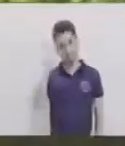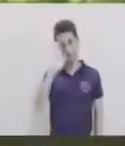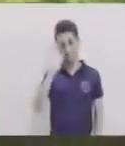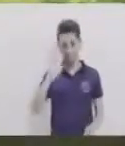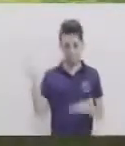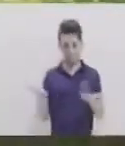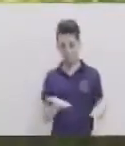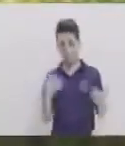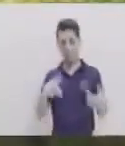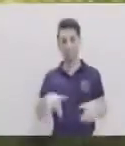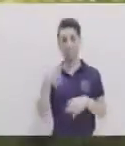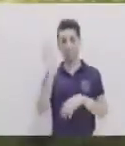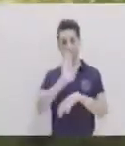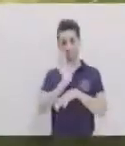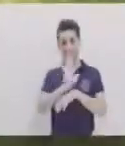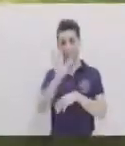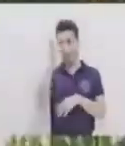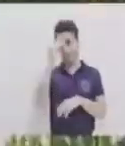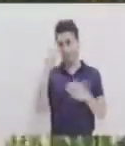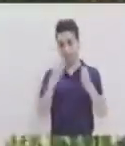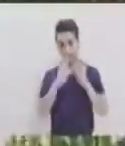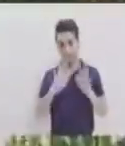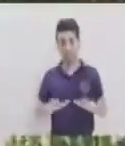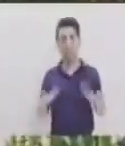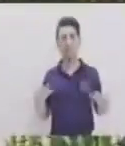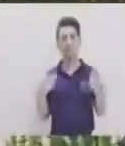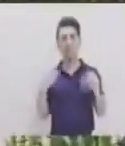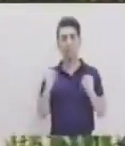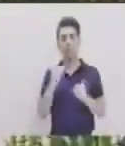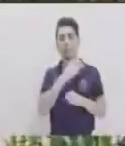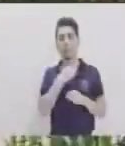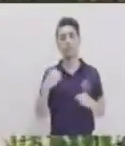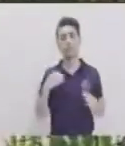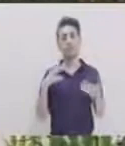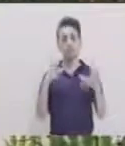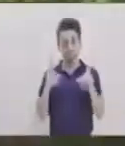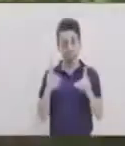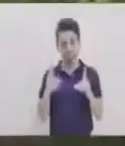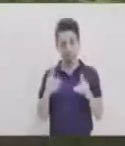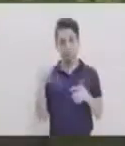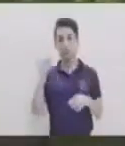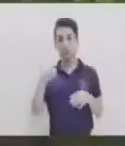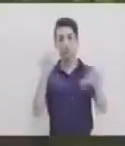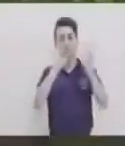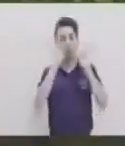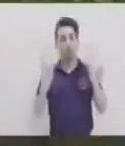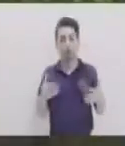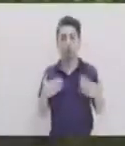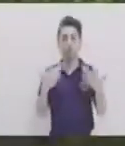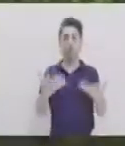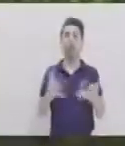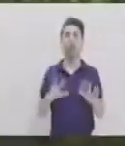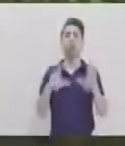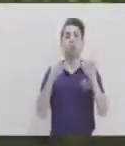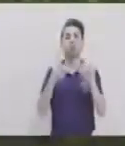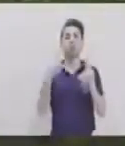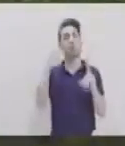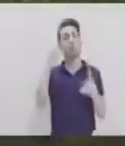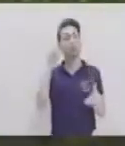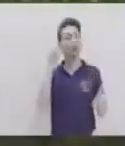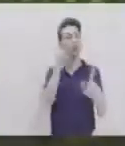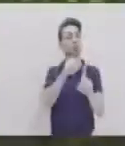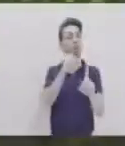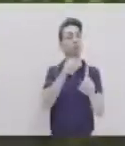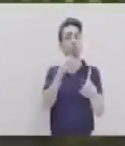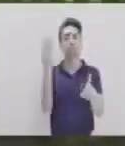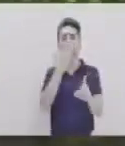Hola, bienvenidos al programa Aprendo en Casa, un programa diseñado por el Ministerio de Educación. Esta modalidad de entrega educativa está orientada